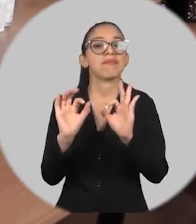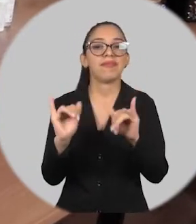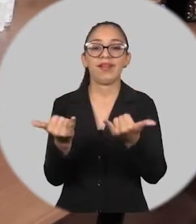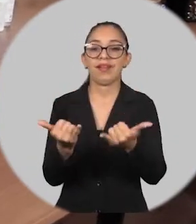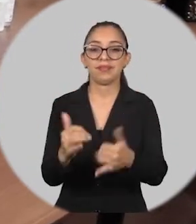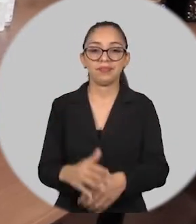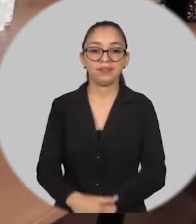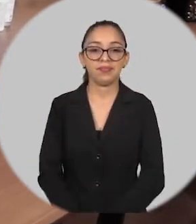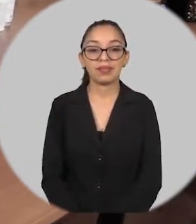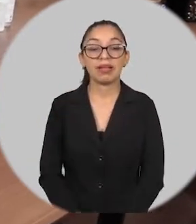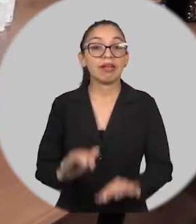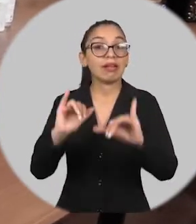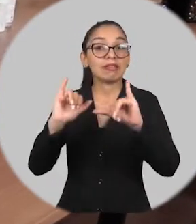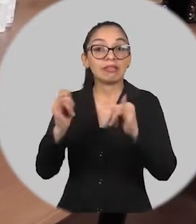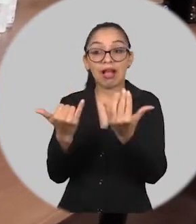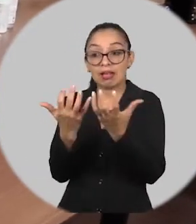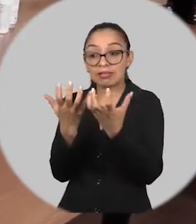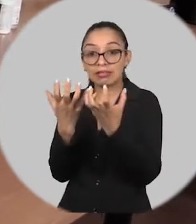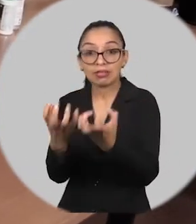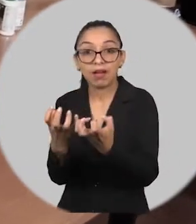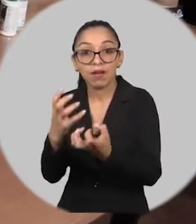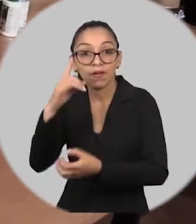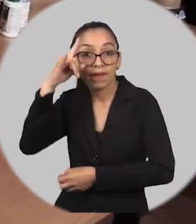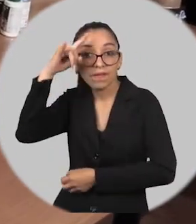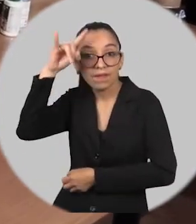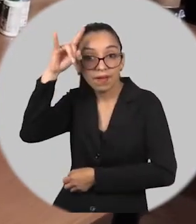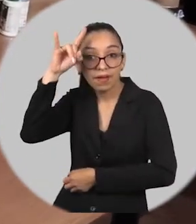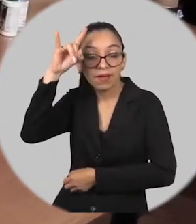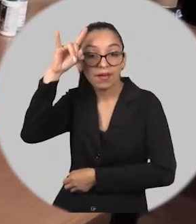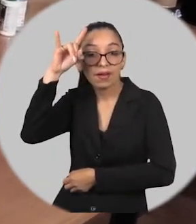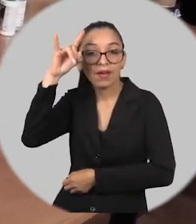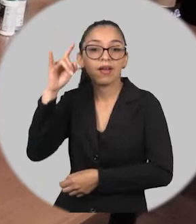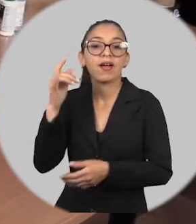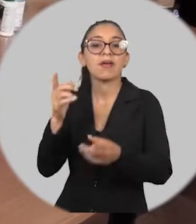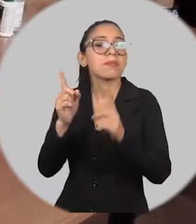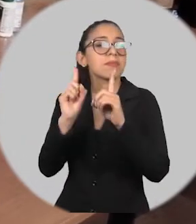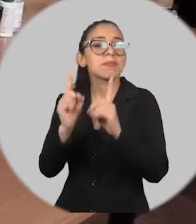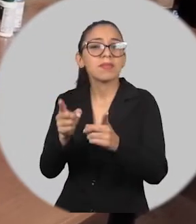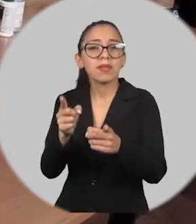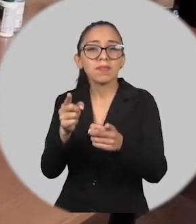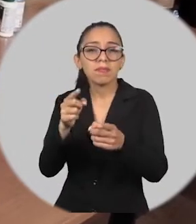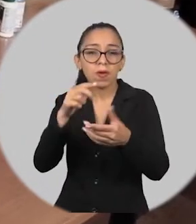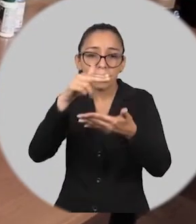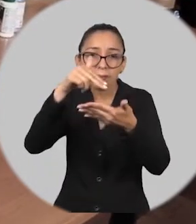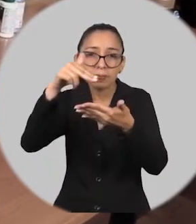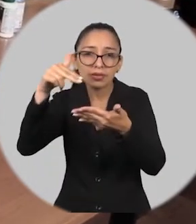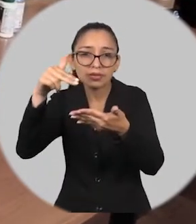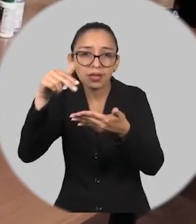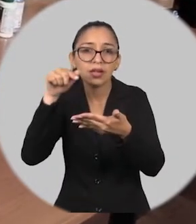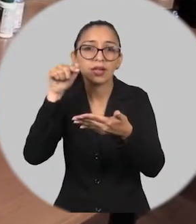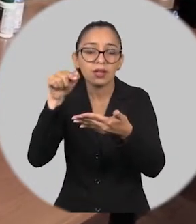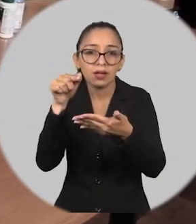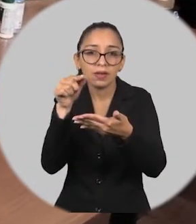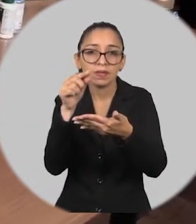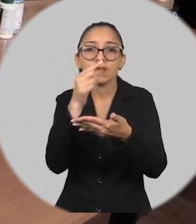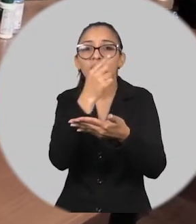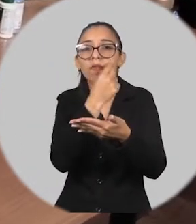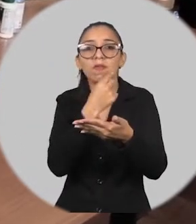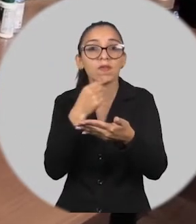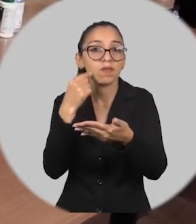Y ahora que secó mi vaquita, hago con el mismo marcador una